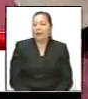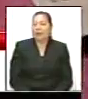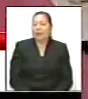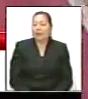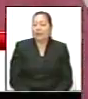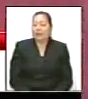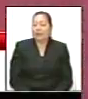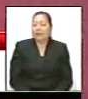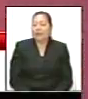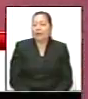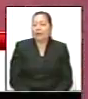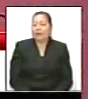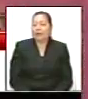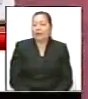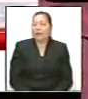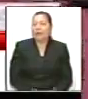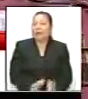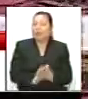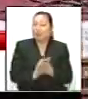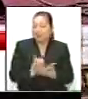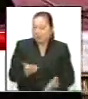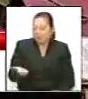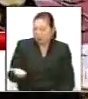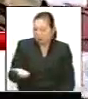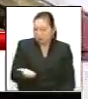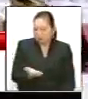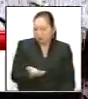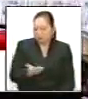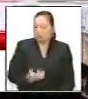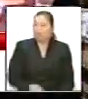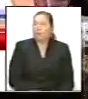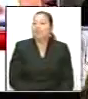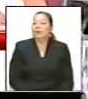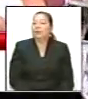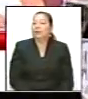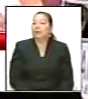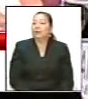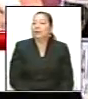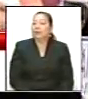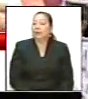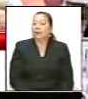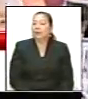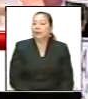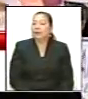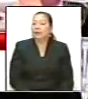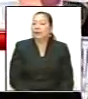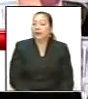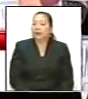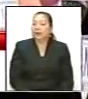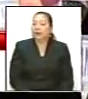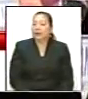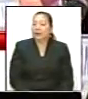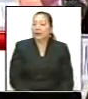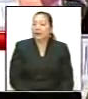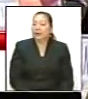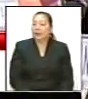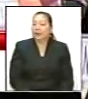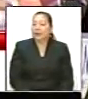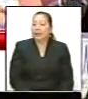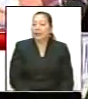Gracias, presidente. Saludar a todos mis colegas presentes, al igual que al ingeniero Nelson Chuy.